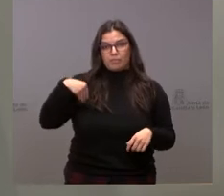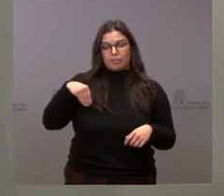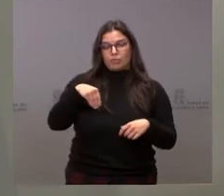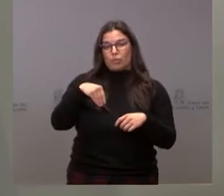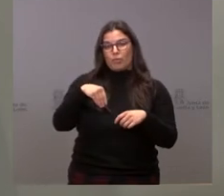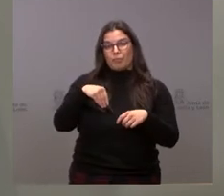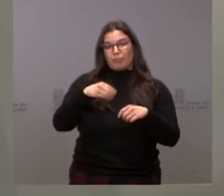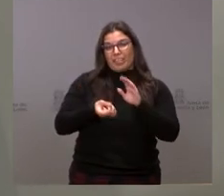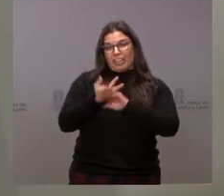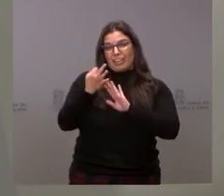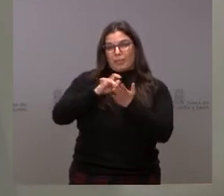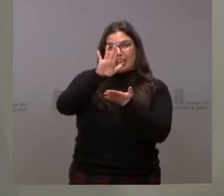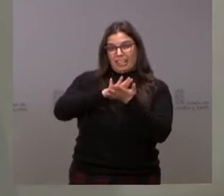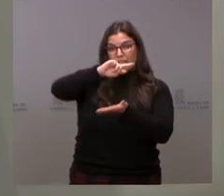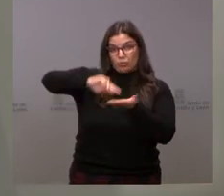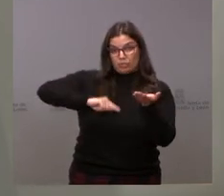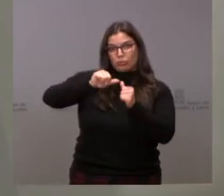del contrato